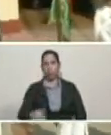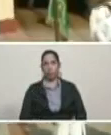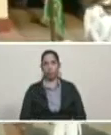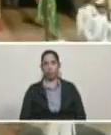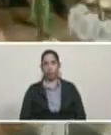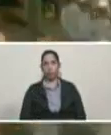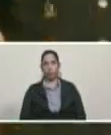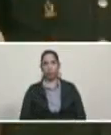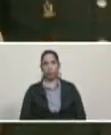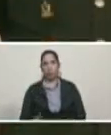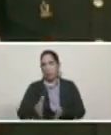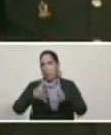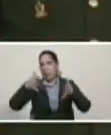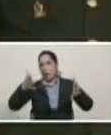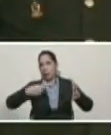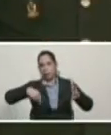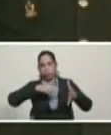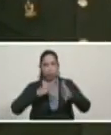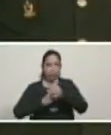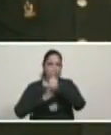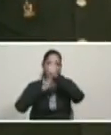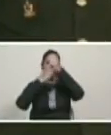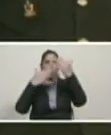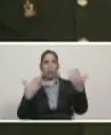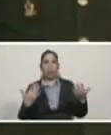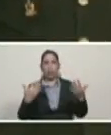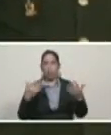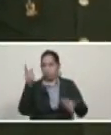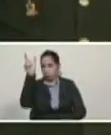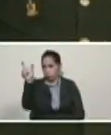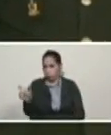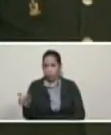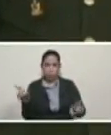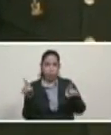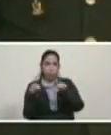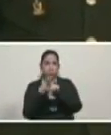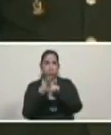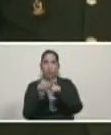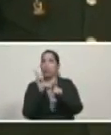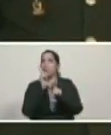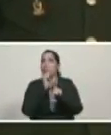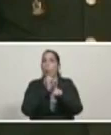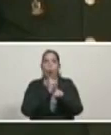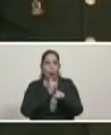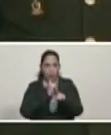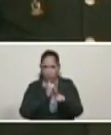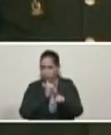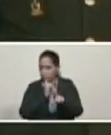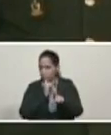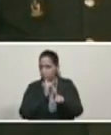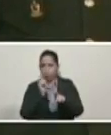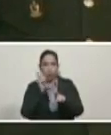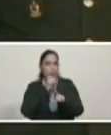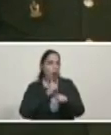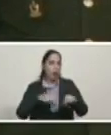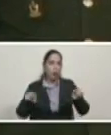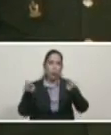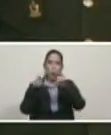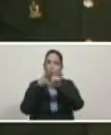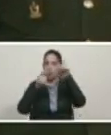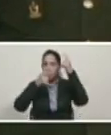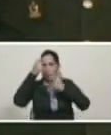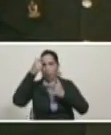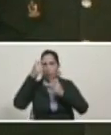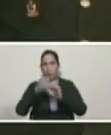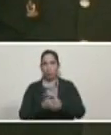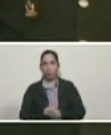Es nuestro gran líder. Como él, no ha habido ni habrá. El